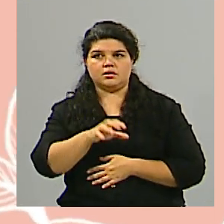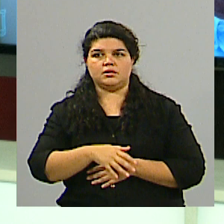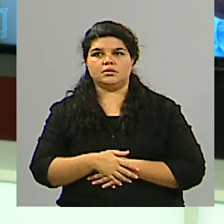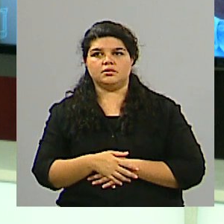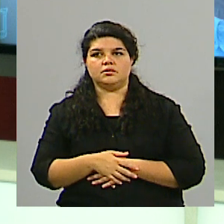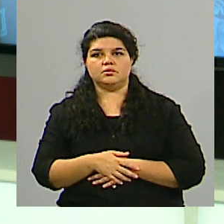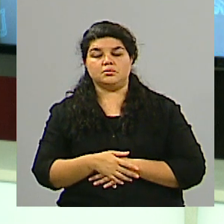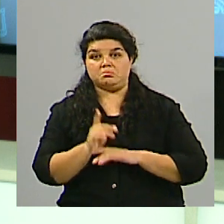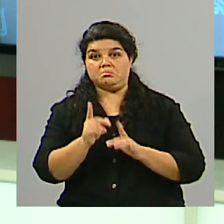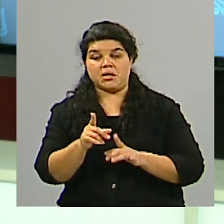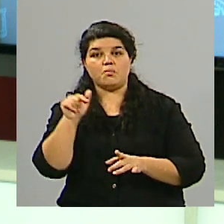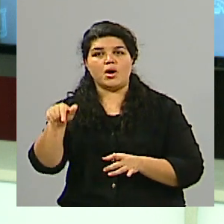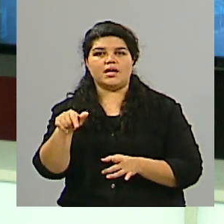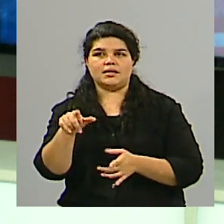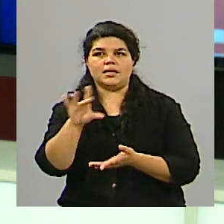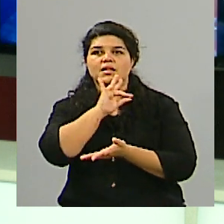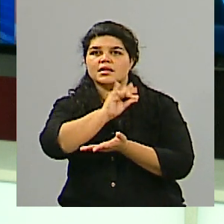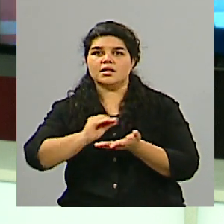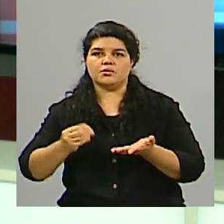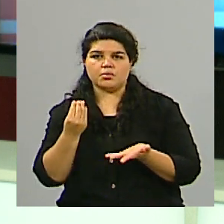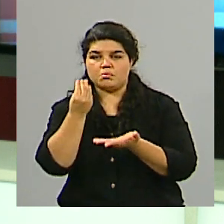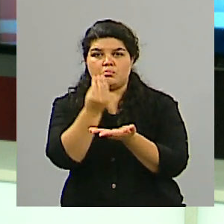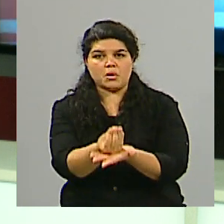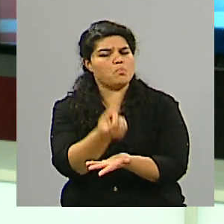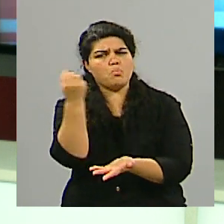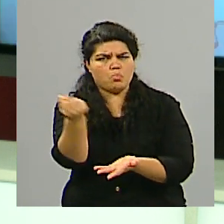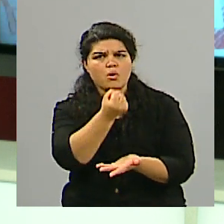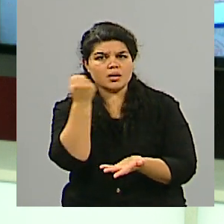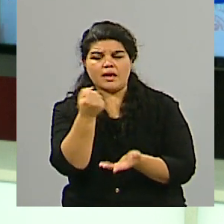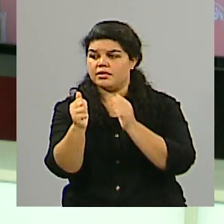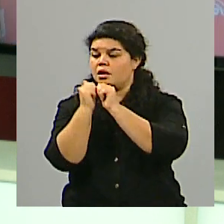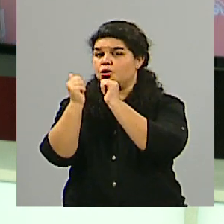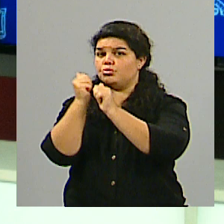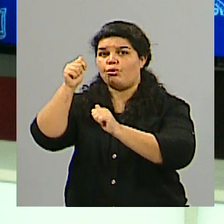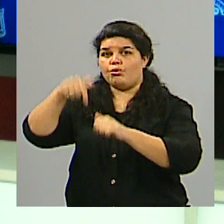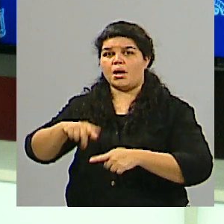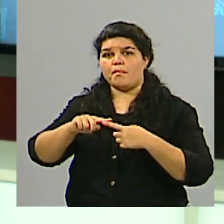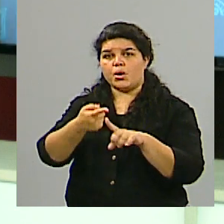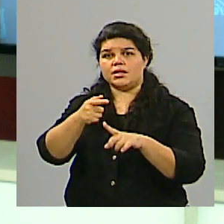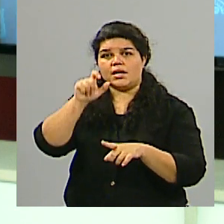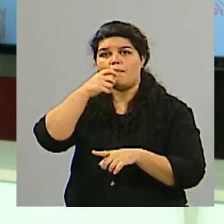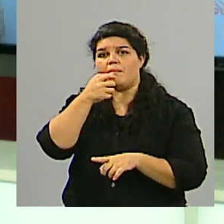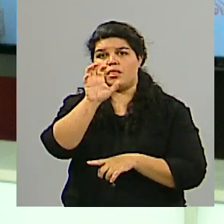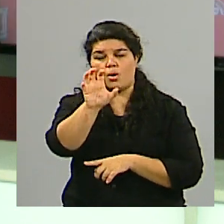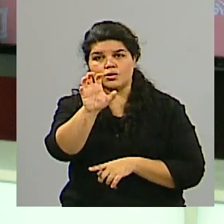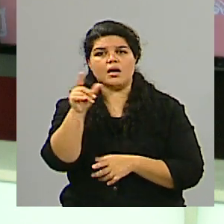y fue un legislador importante en la historia política de nuestra